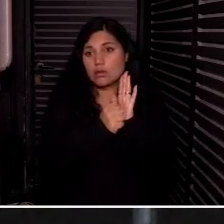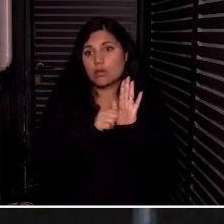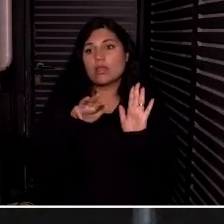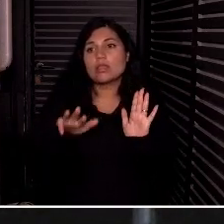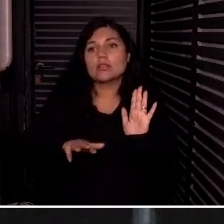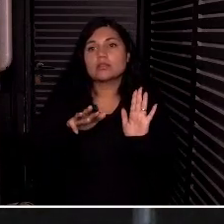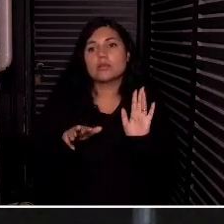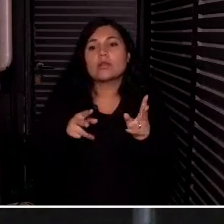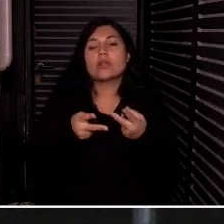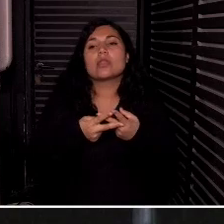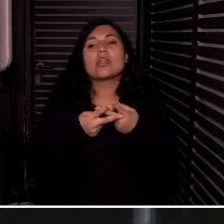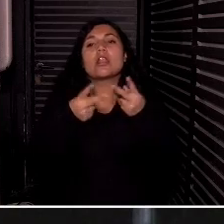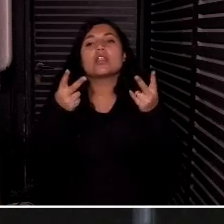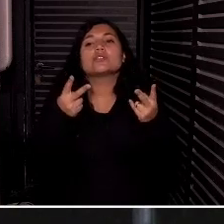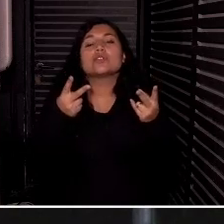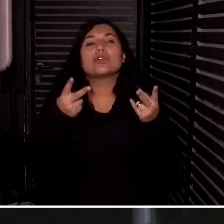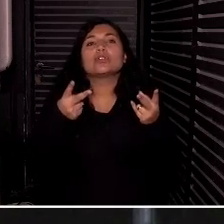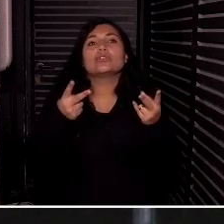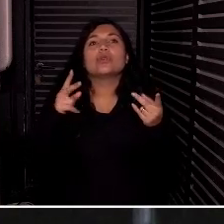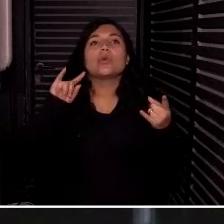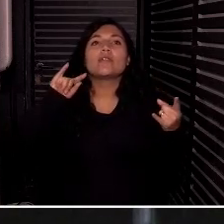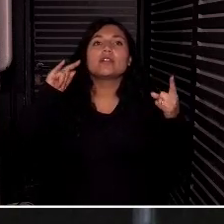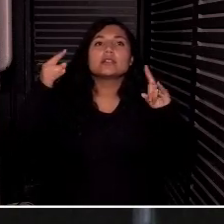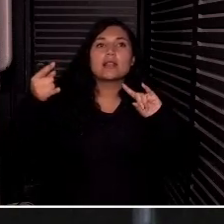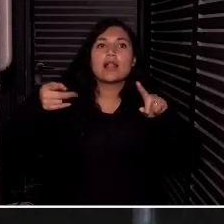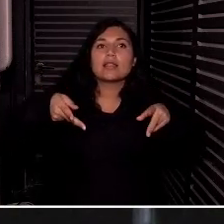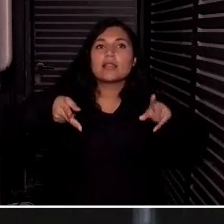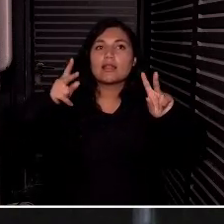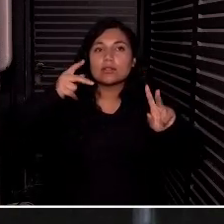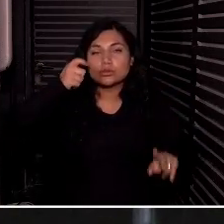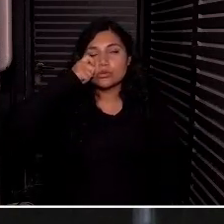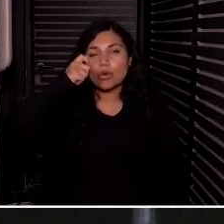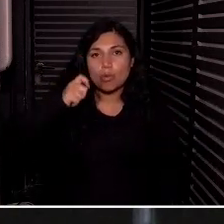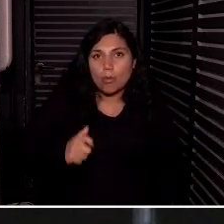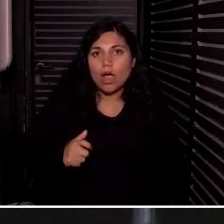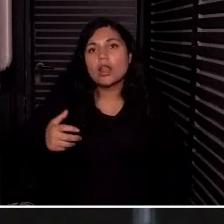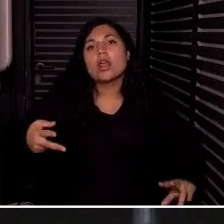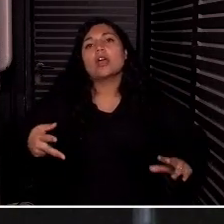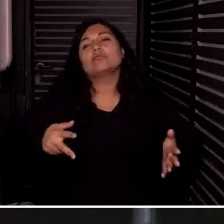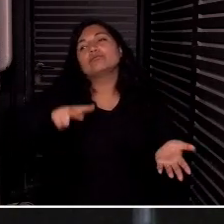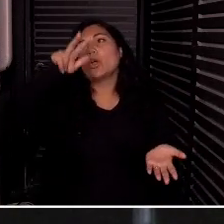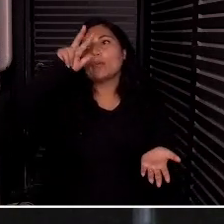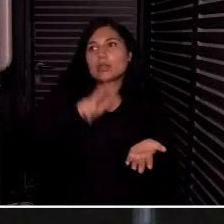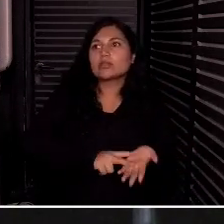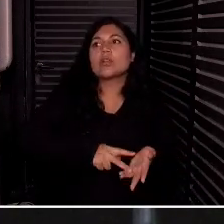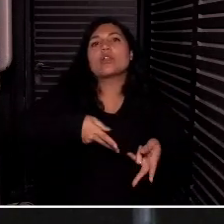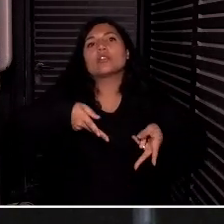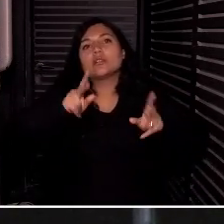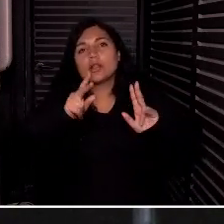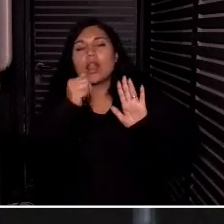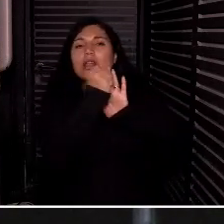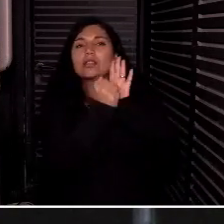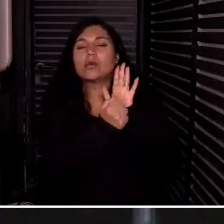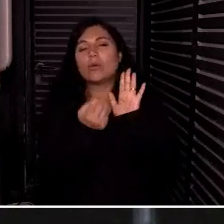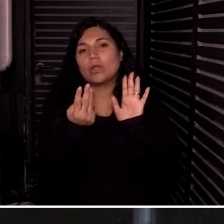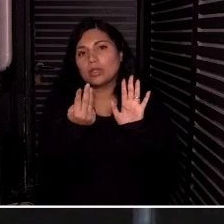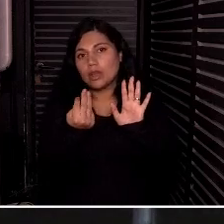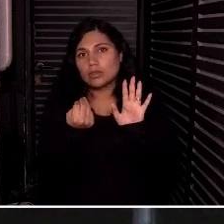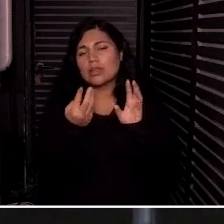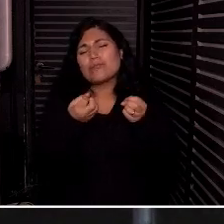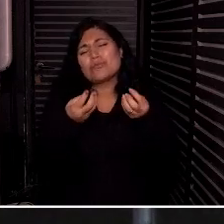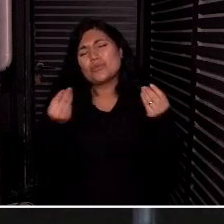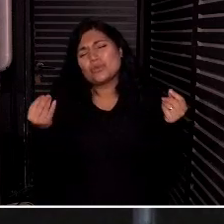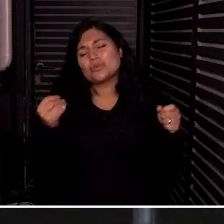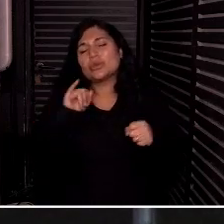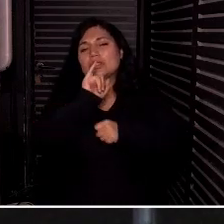universal de los Derechos Humanos tenemos nuestra constitución política artículo 19 número 12 la convención americana de Derechos Humanos el artículo 13 muchos instrumentos